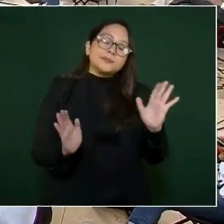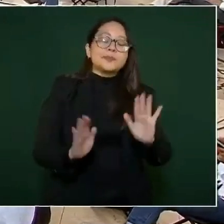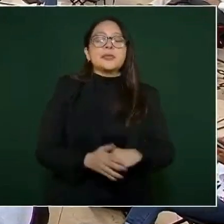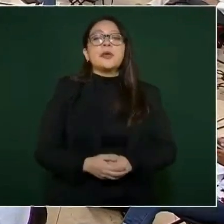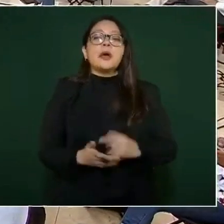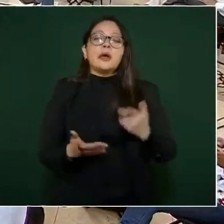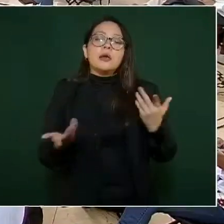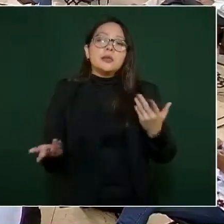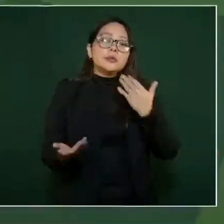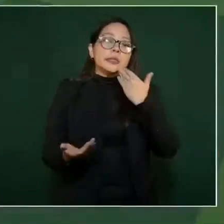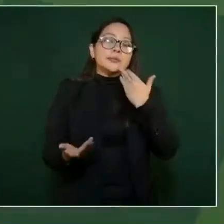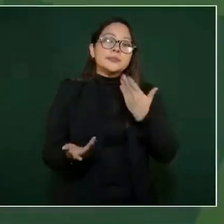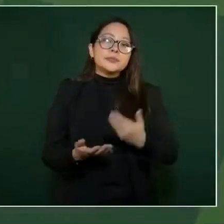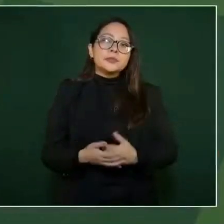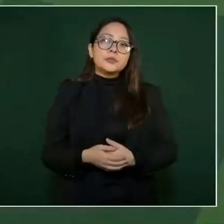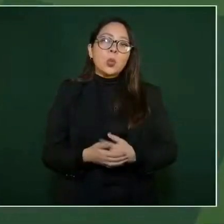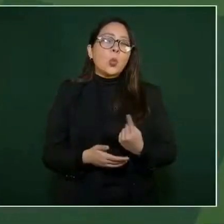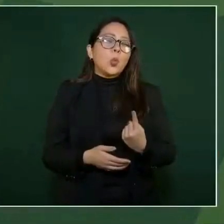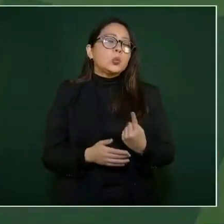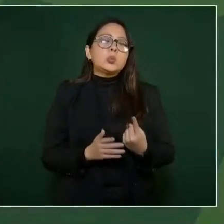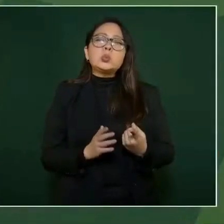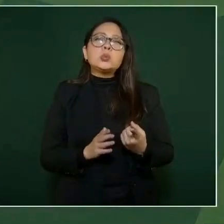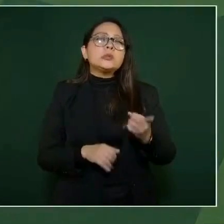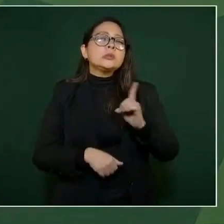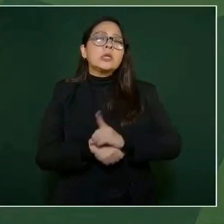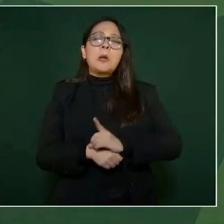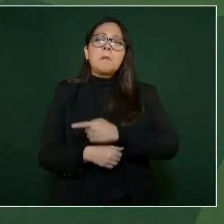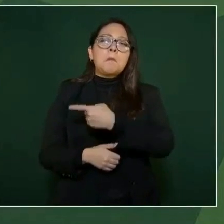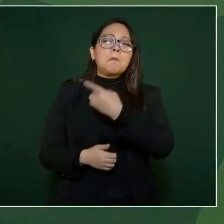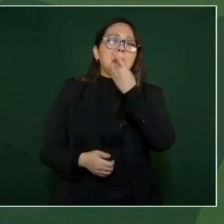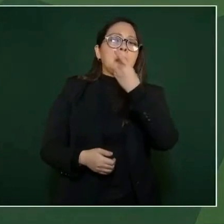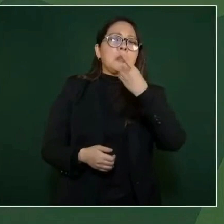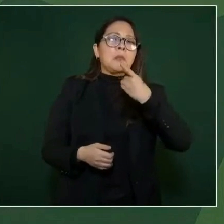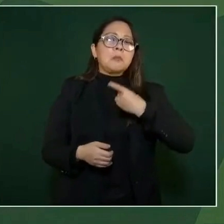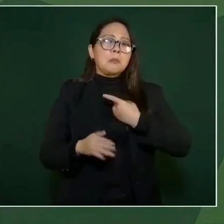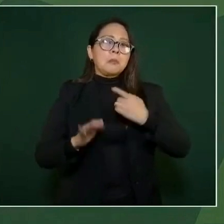platicó de que